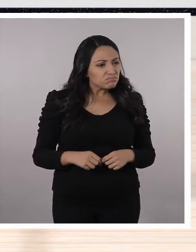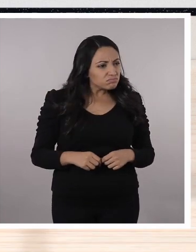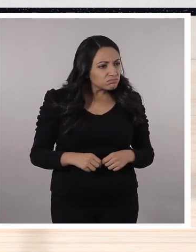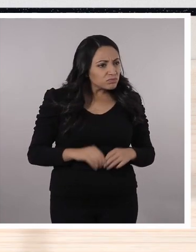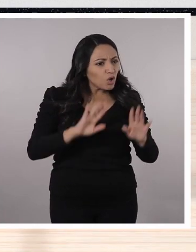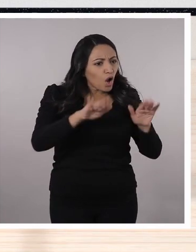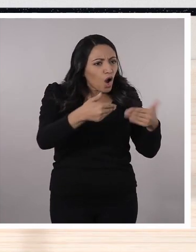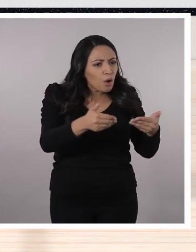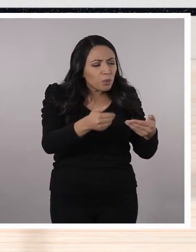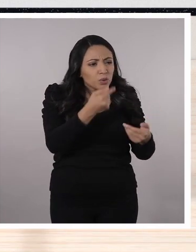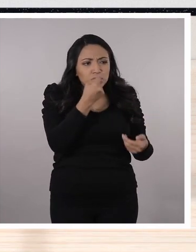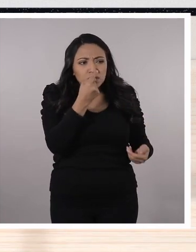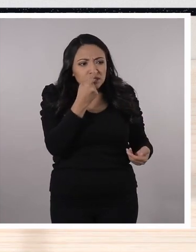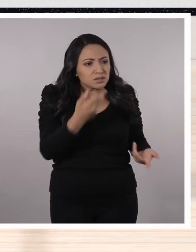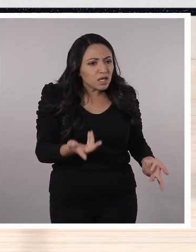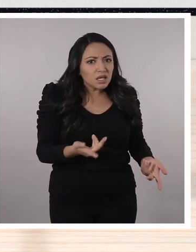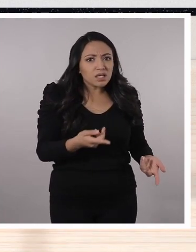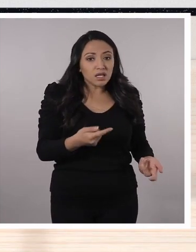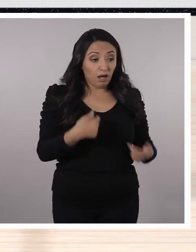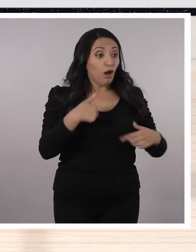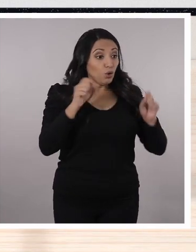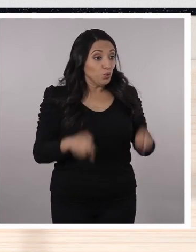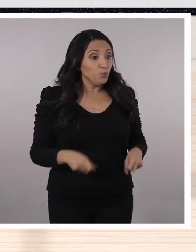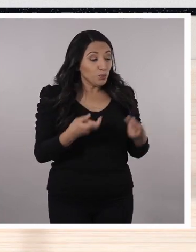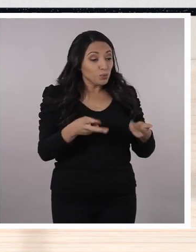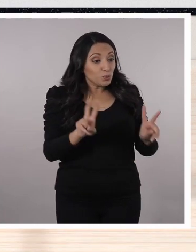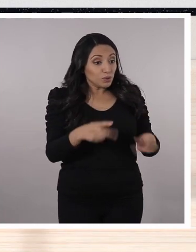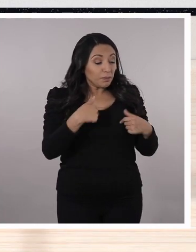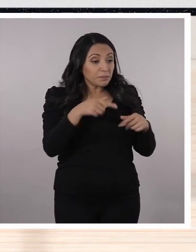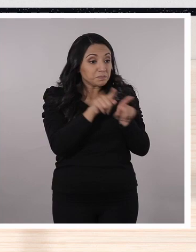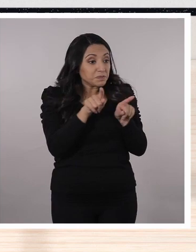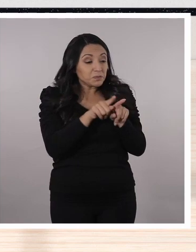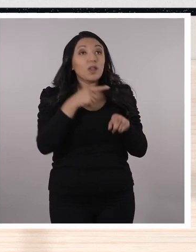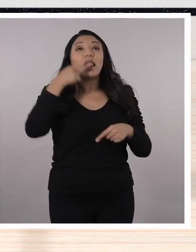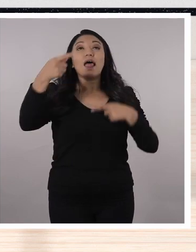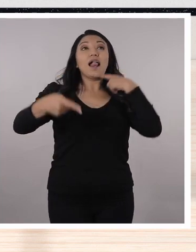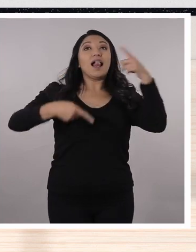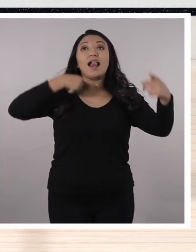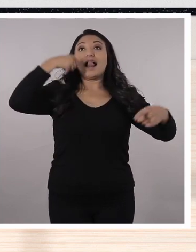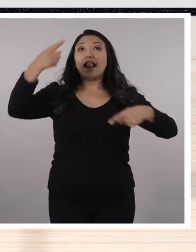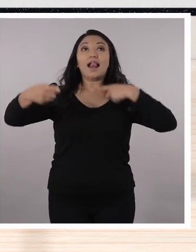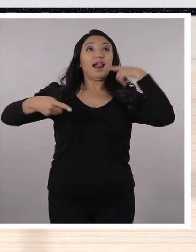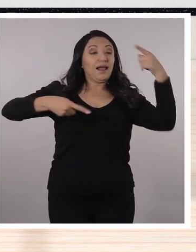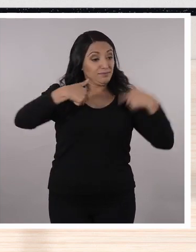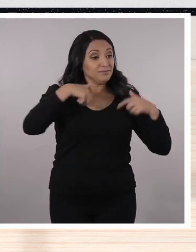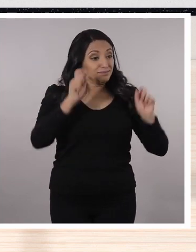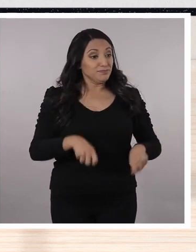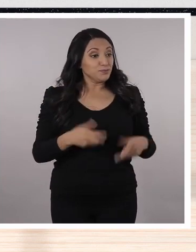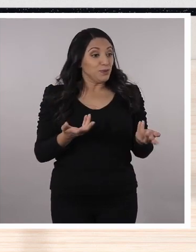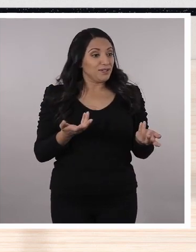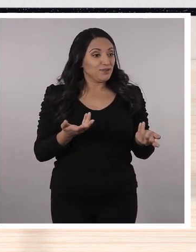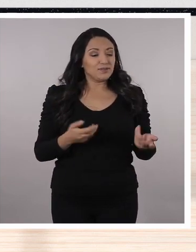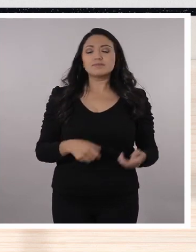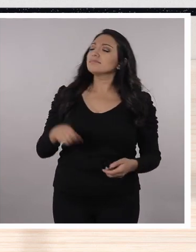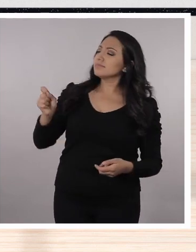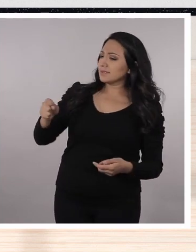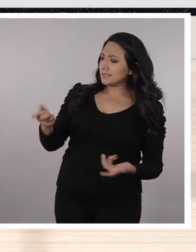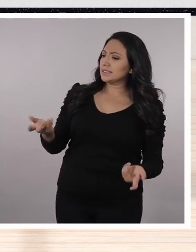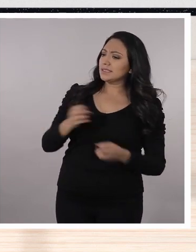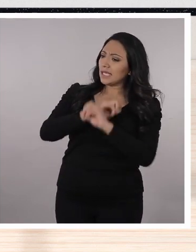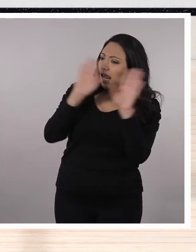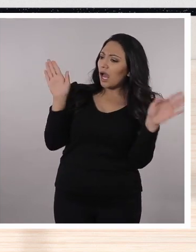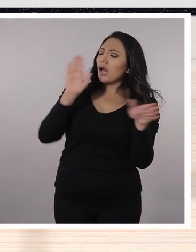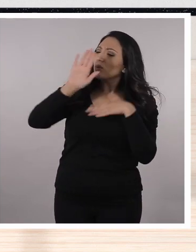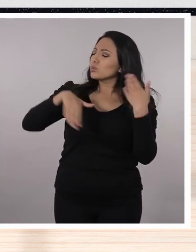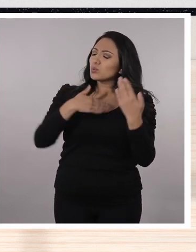Profe, pero eso está súper interesante. Entonces yo también podría ser una gran oradora y dar grandes discursos. Claro que sí,